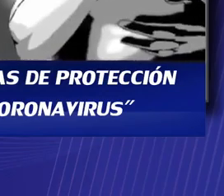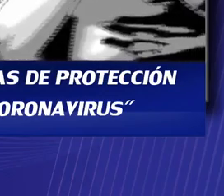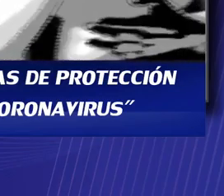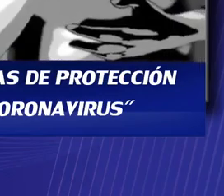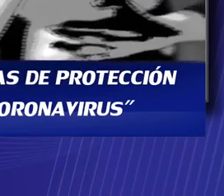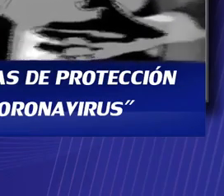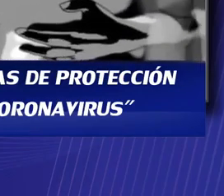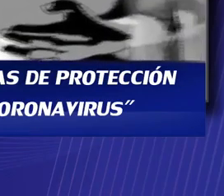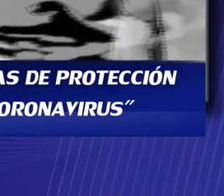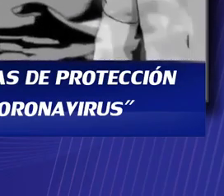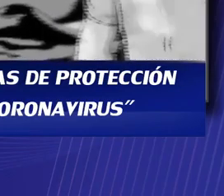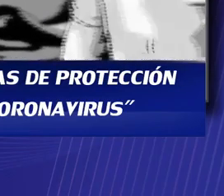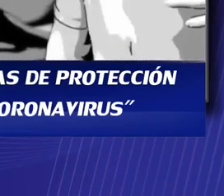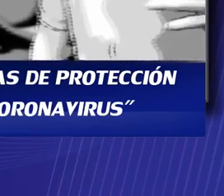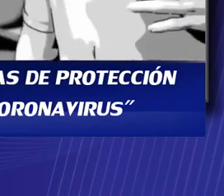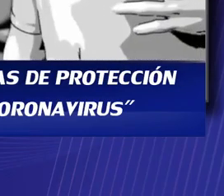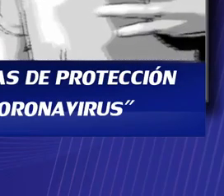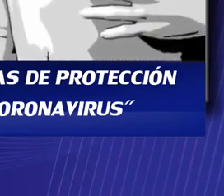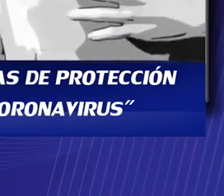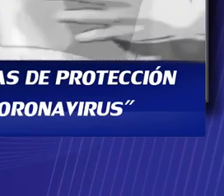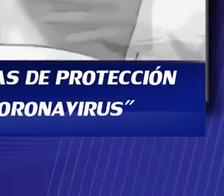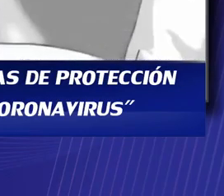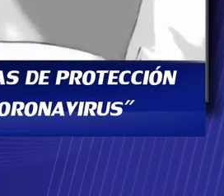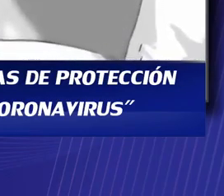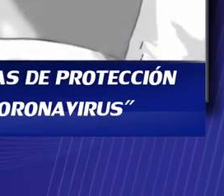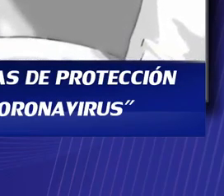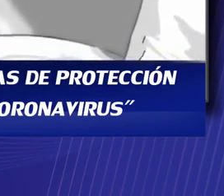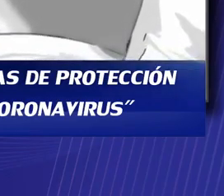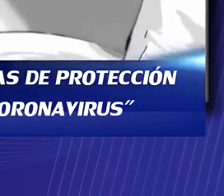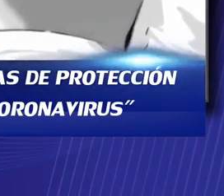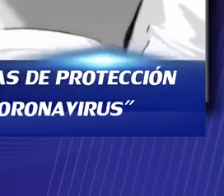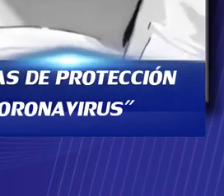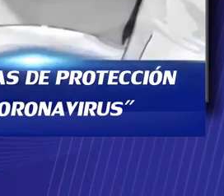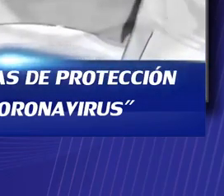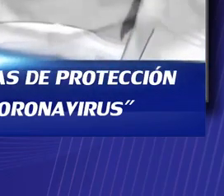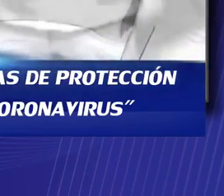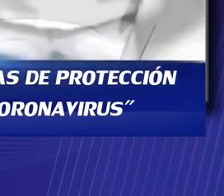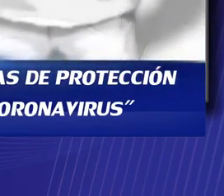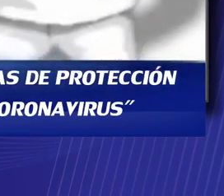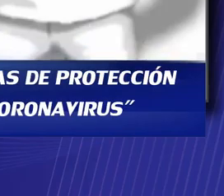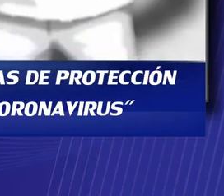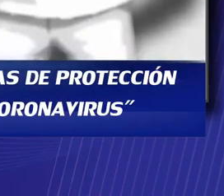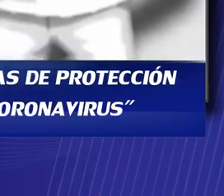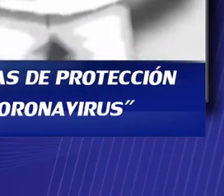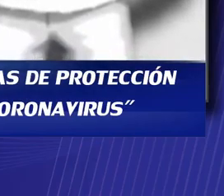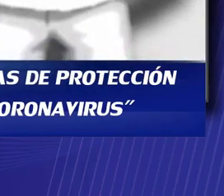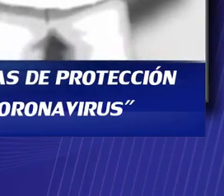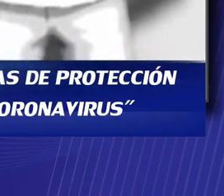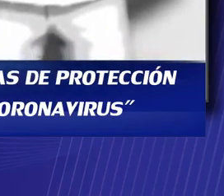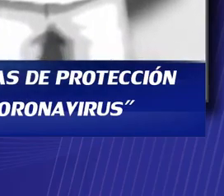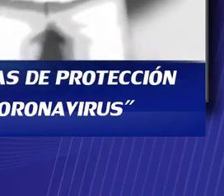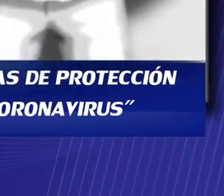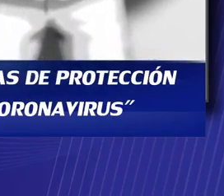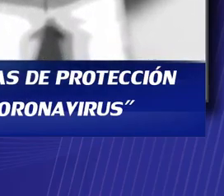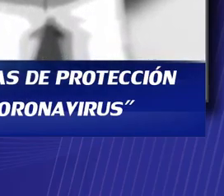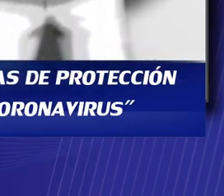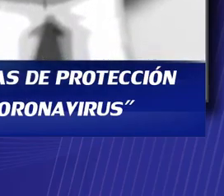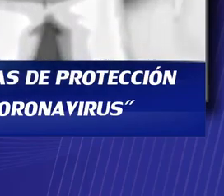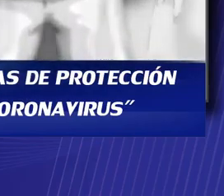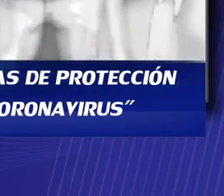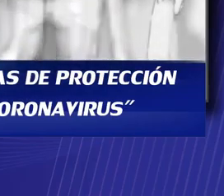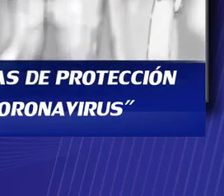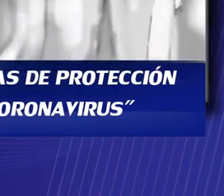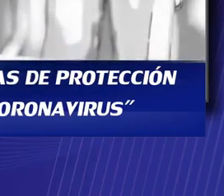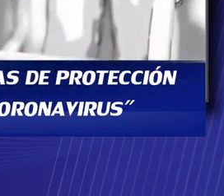y la divulgación de las medidas preventivas, que en esto siempre continuamos haciendo énfasis, que lo más importante es el lavado de